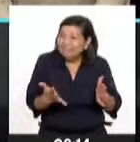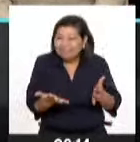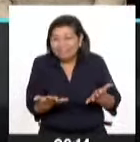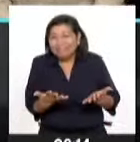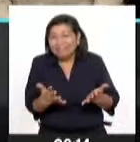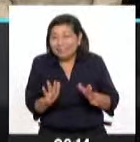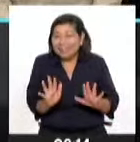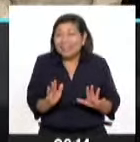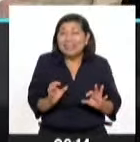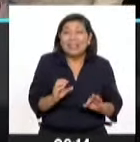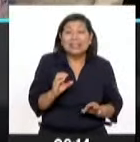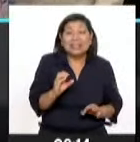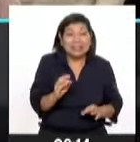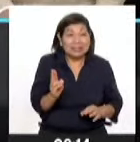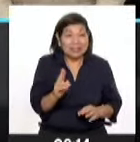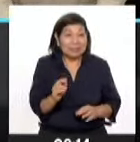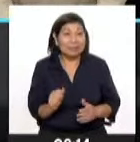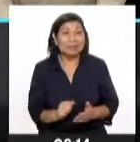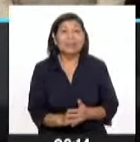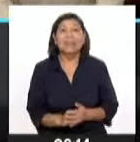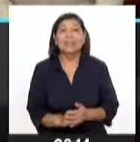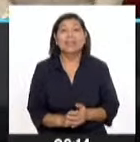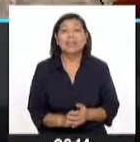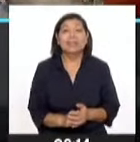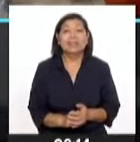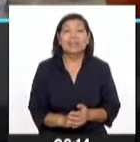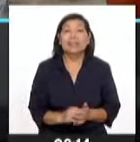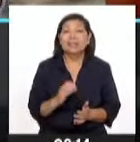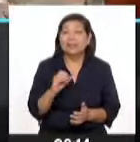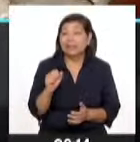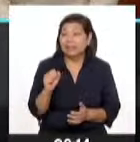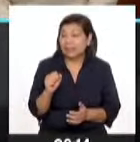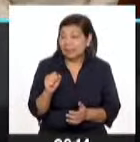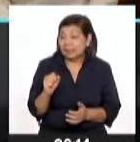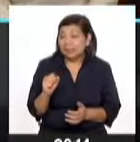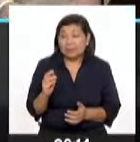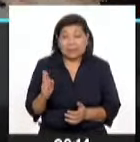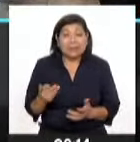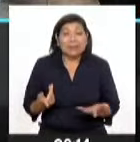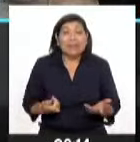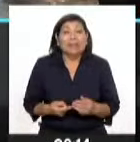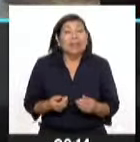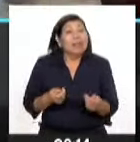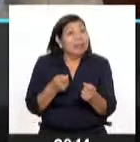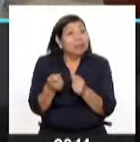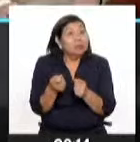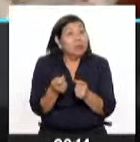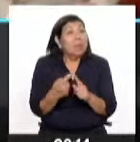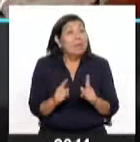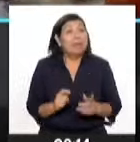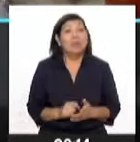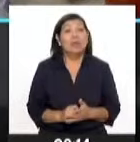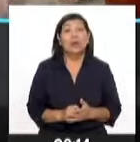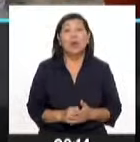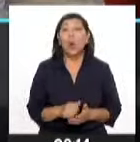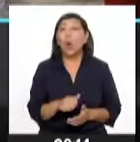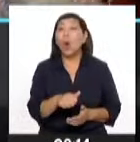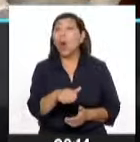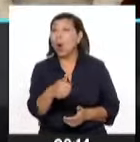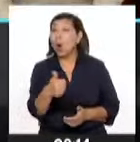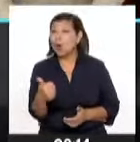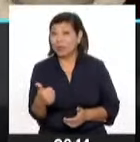tema en la SBS, en la página web del SBS, que es el organismo del Estado que regula a las FPs, bueno, a otros